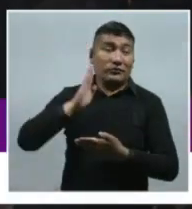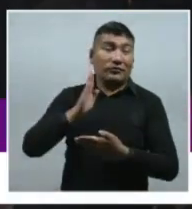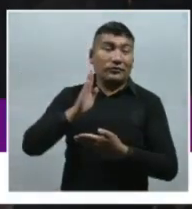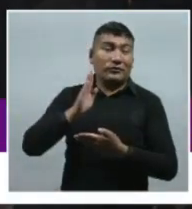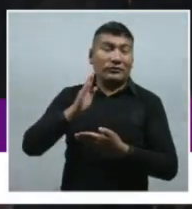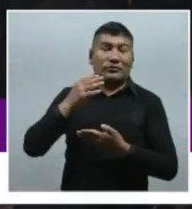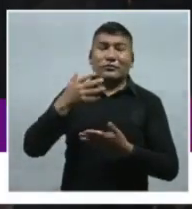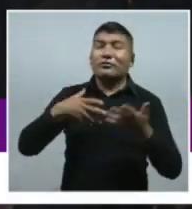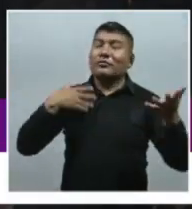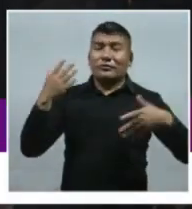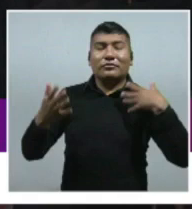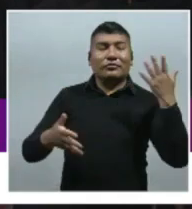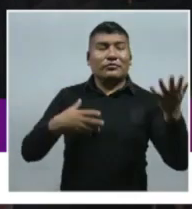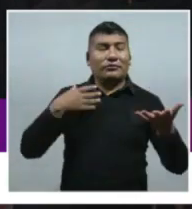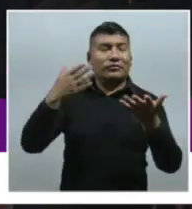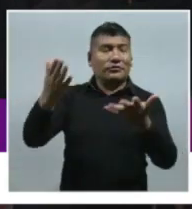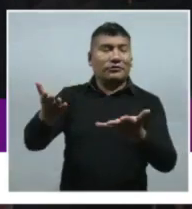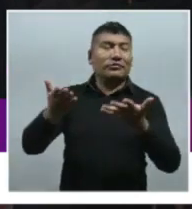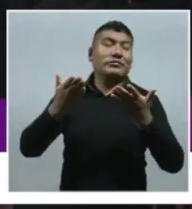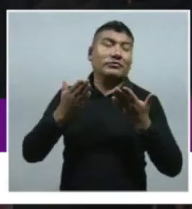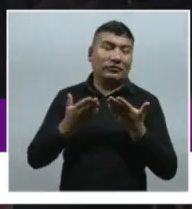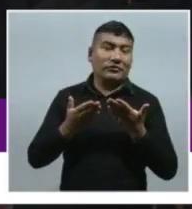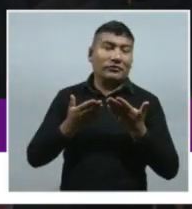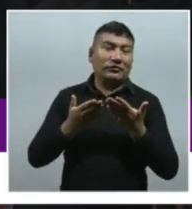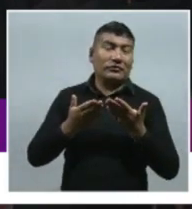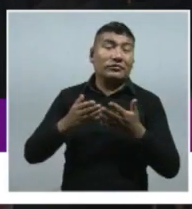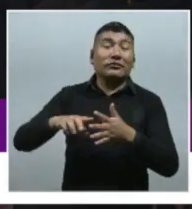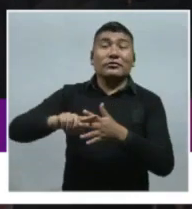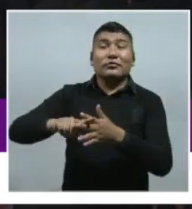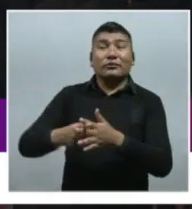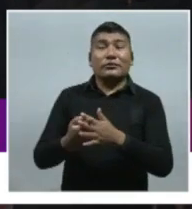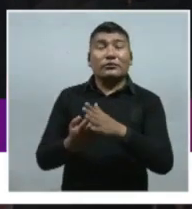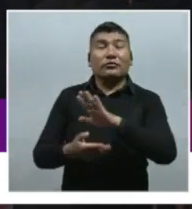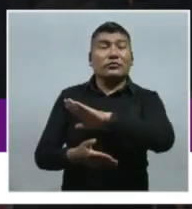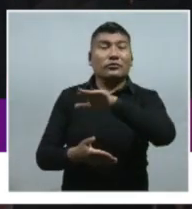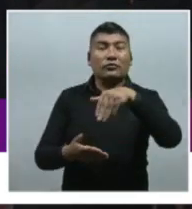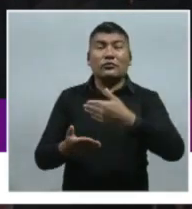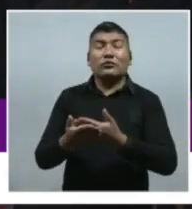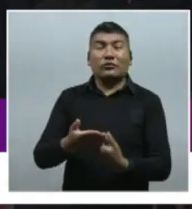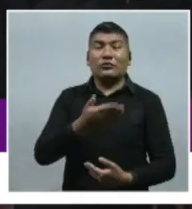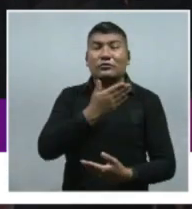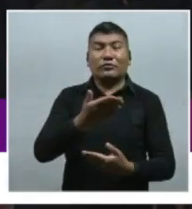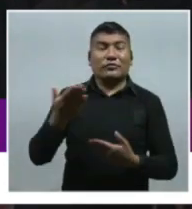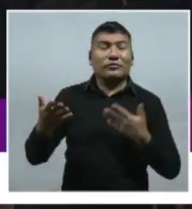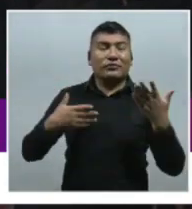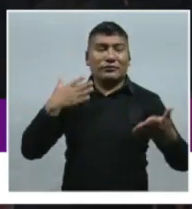alegría es fuente de toda alegría